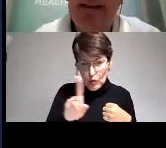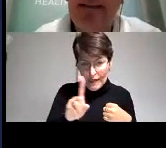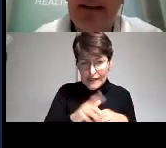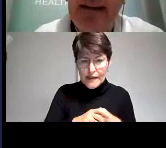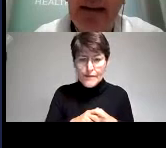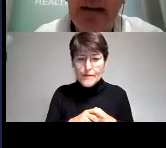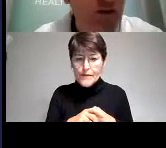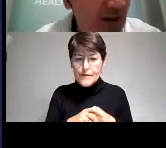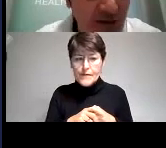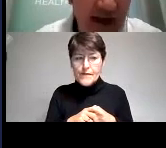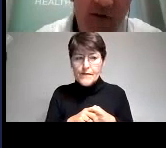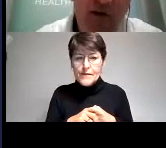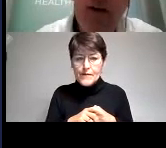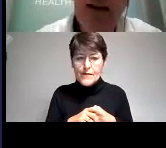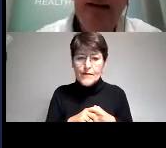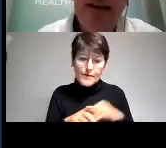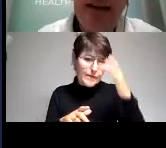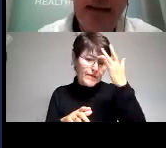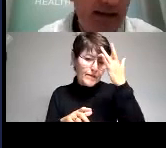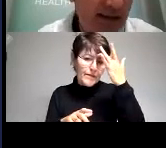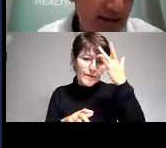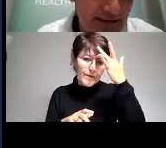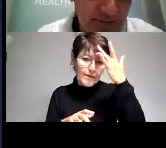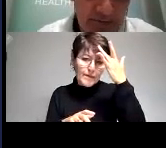forman parte de los hidratos de carbono